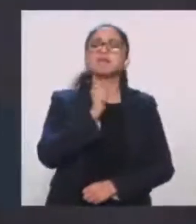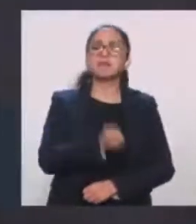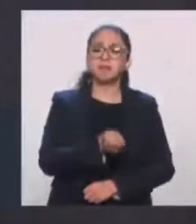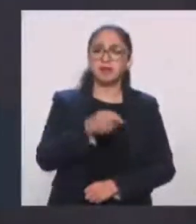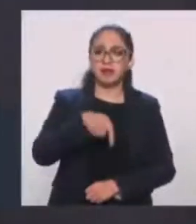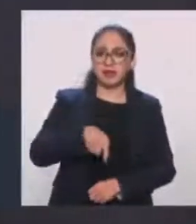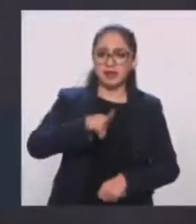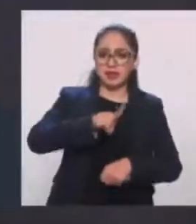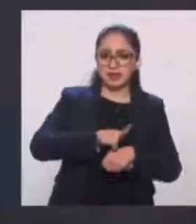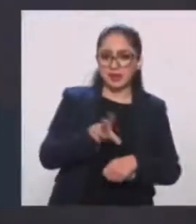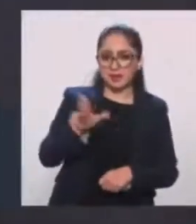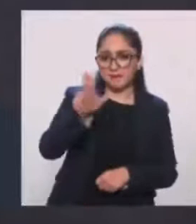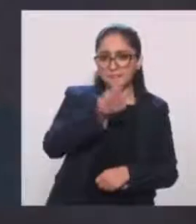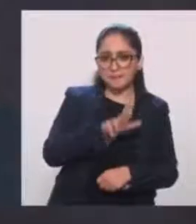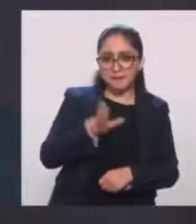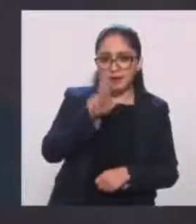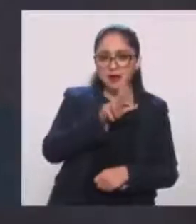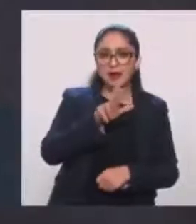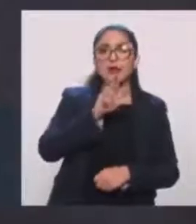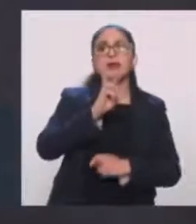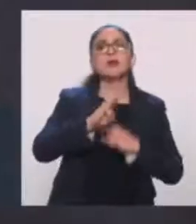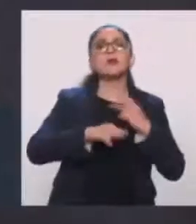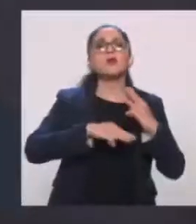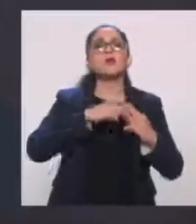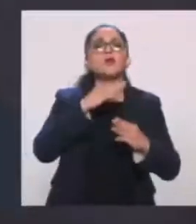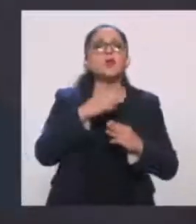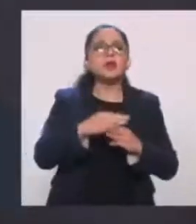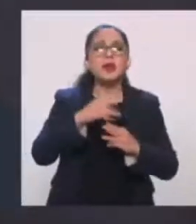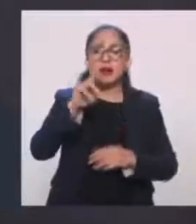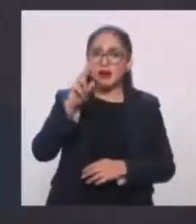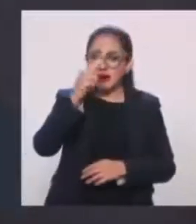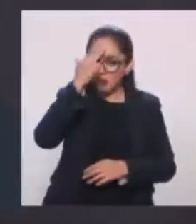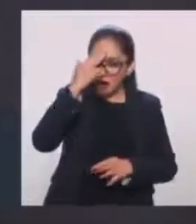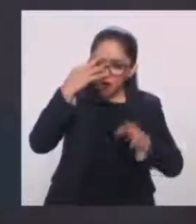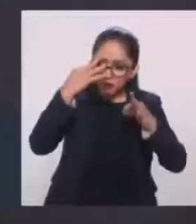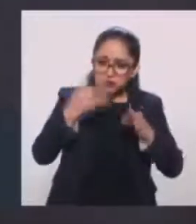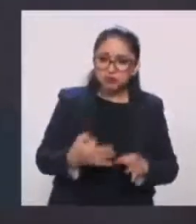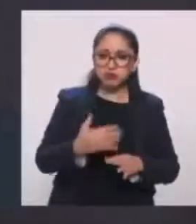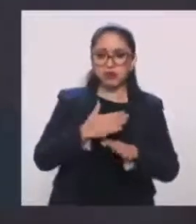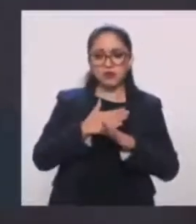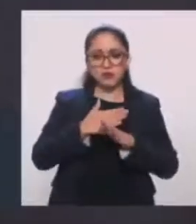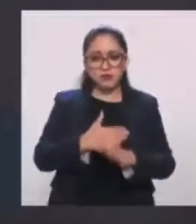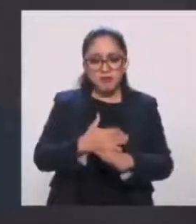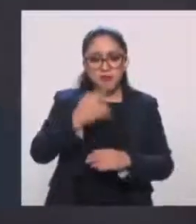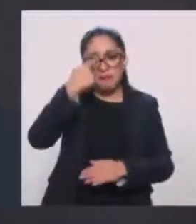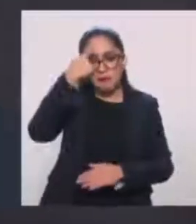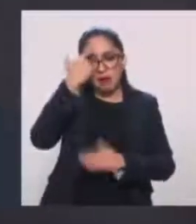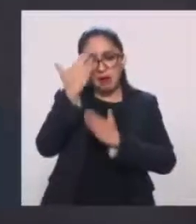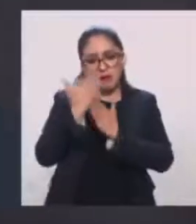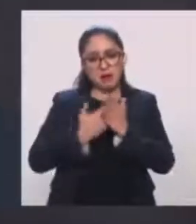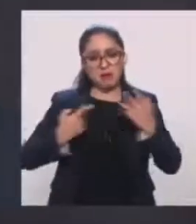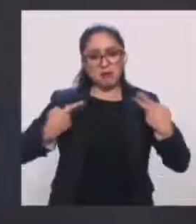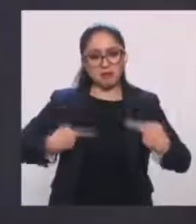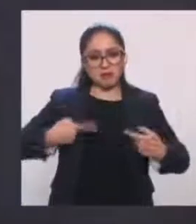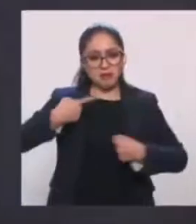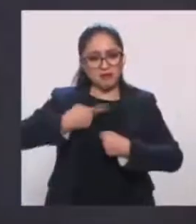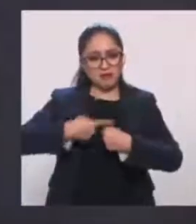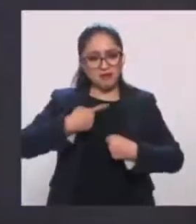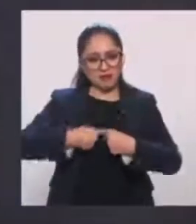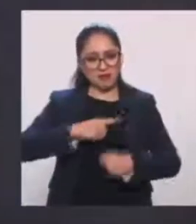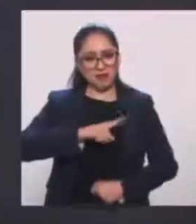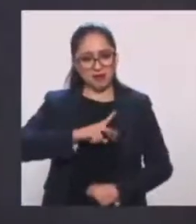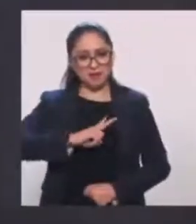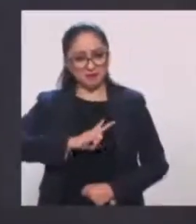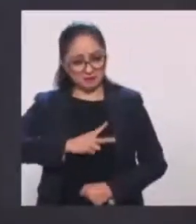está conmemorando el Día Mundial de la Lucha contra el SIDA, y ya en el segmento de la semana pasada empezamos a platicar sobre lo